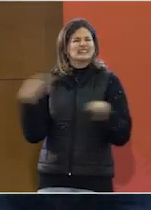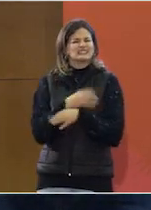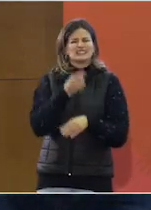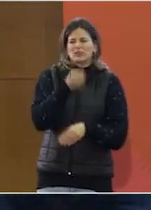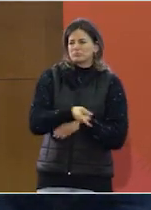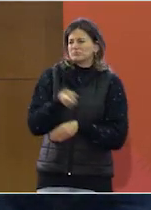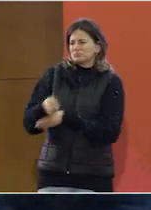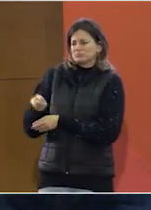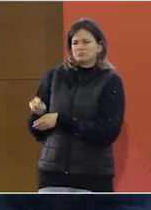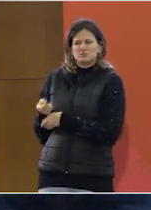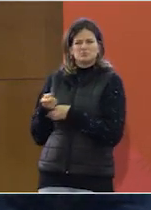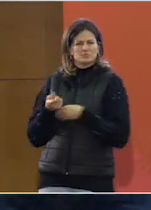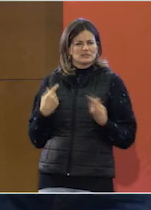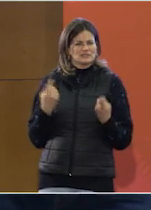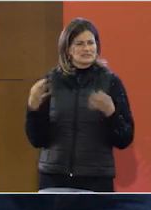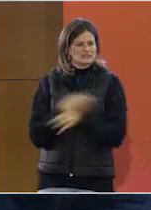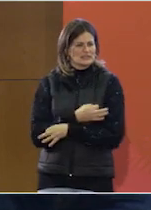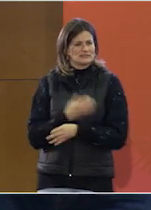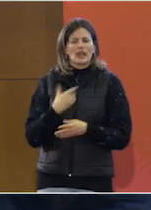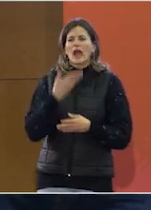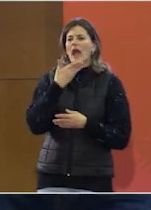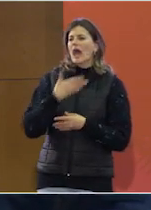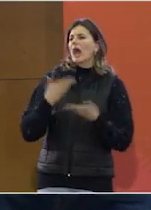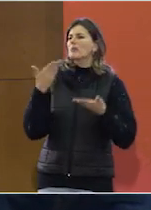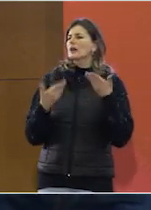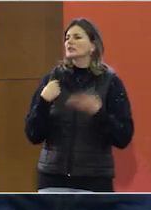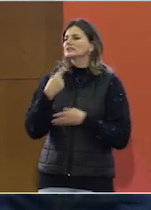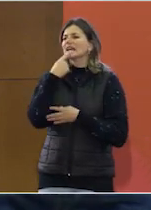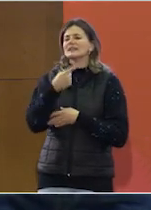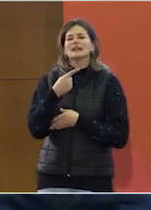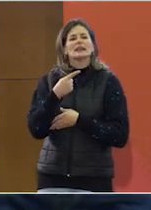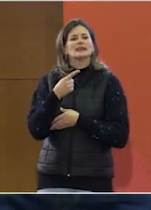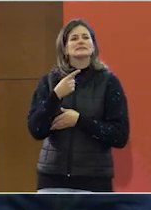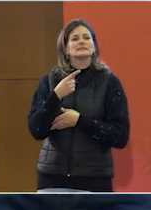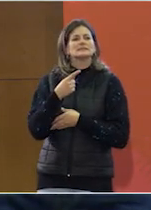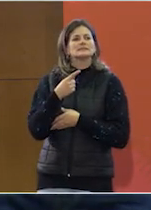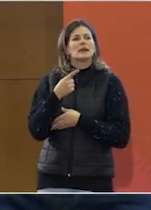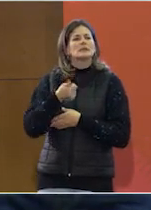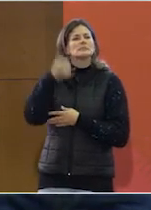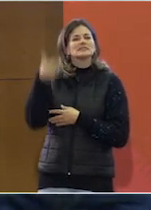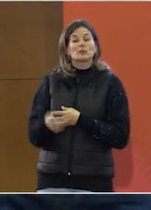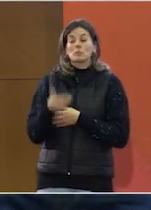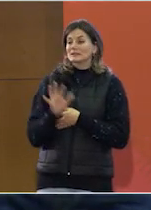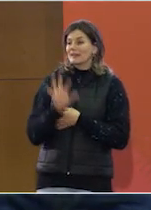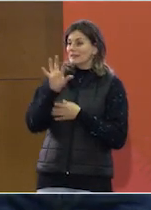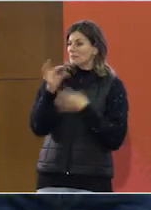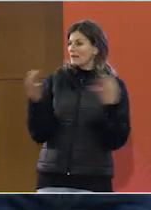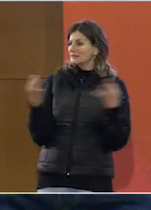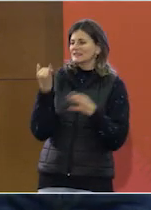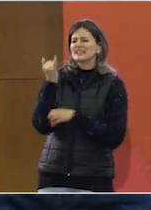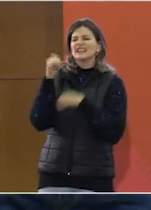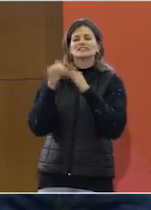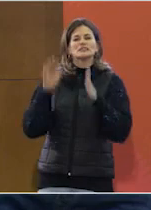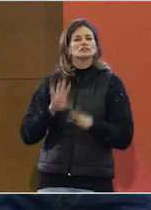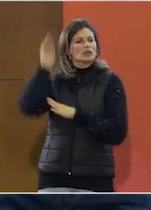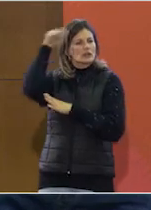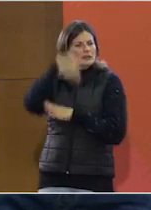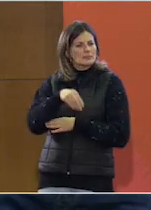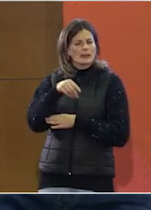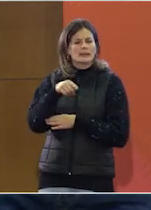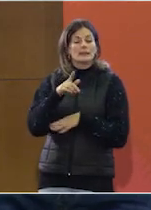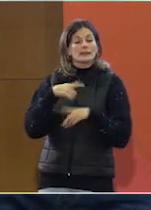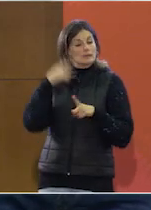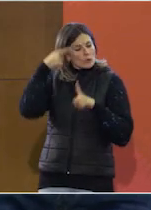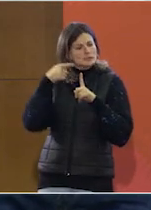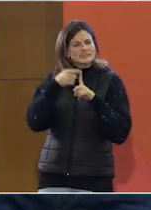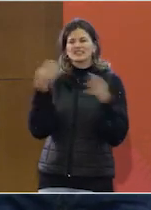imposiciones, hermanadas con valores que digan: la clave de la patria son esas instituciones republicanas que están para cuidar a